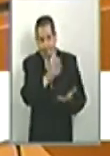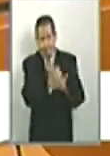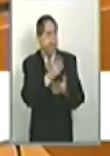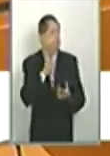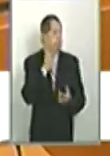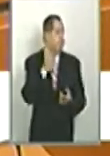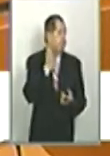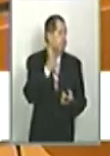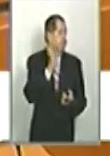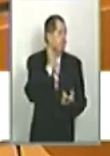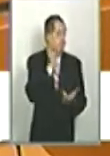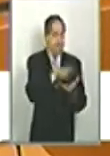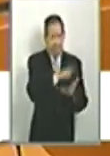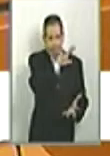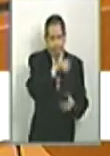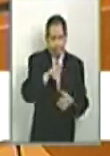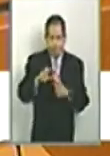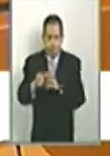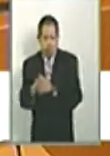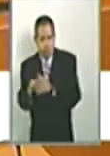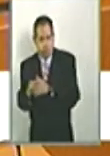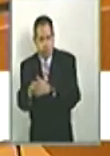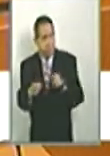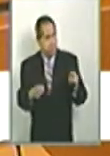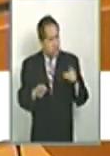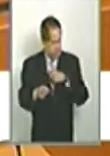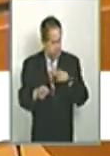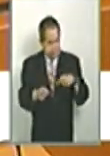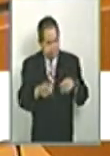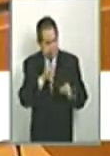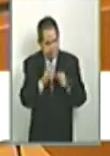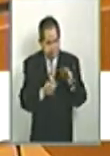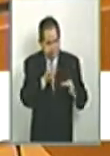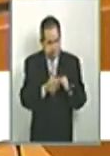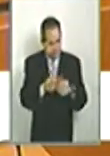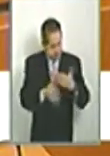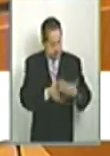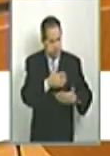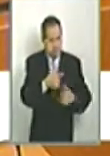cámaras de diputados y de senadores, pues actúe como verdadera,